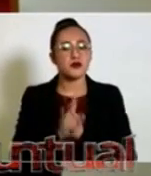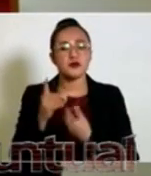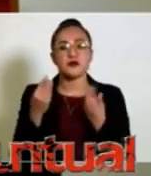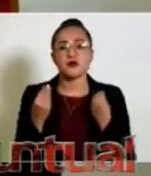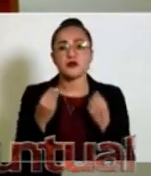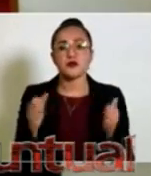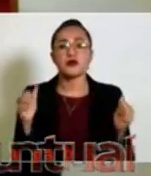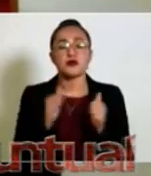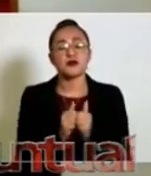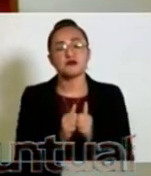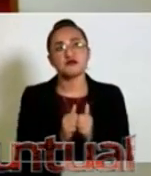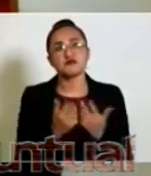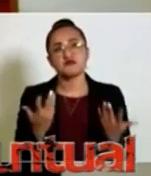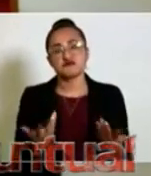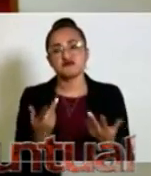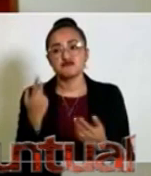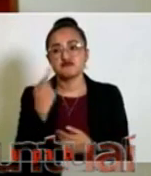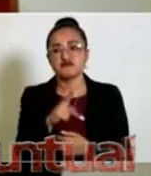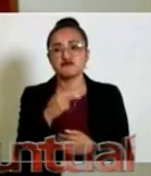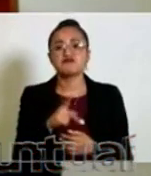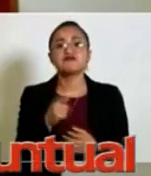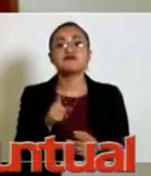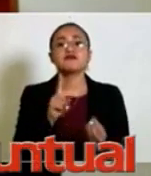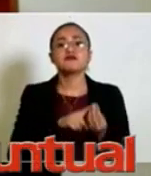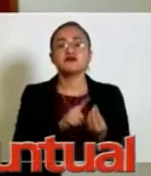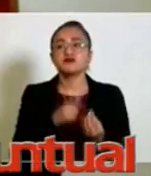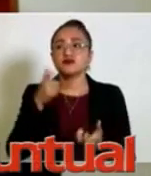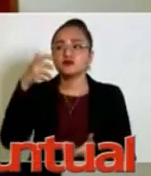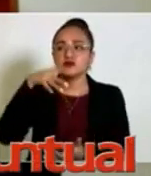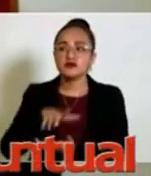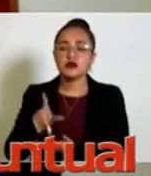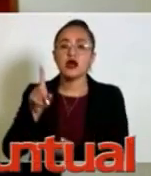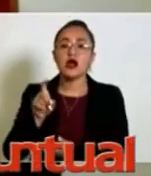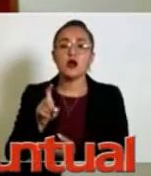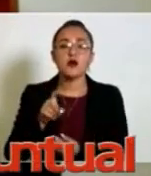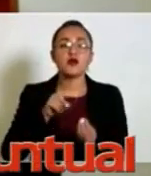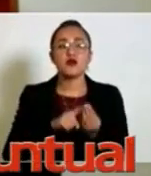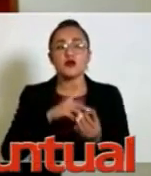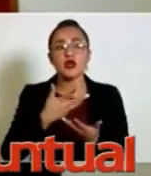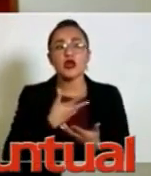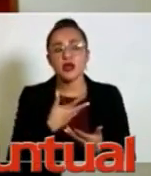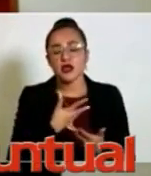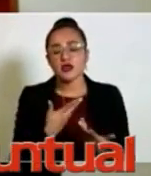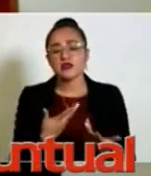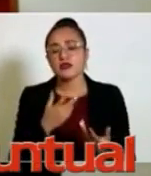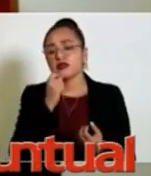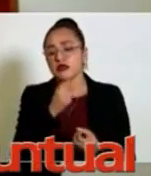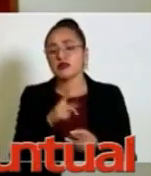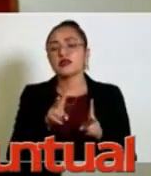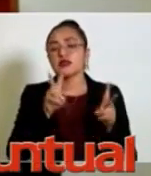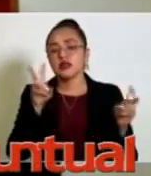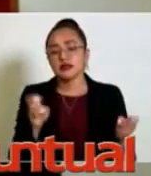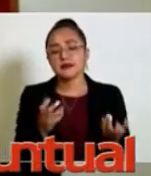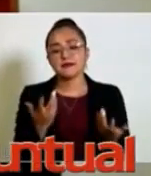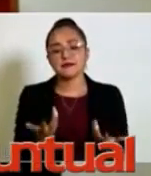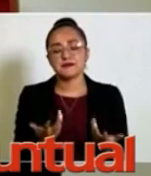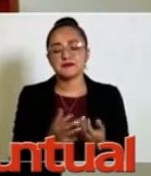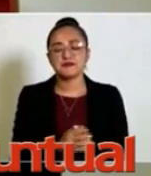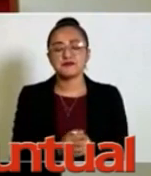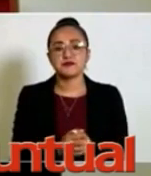tienen que ver desde el propio suministro de líquido a la población, como del tema también